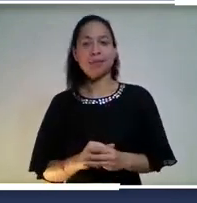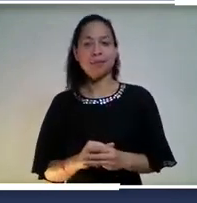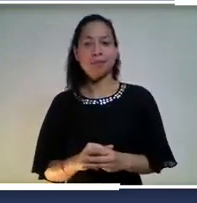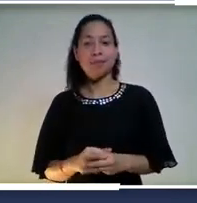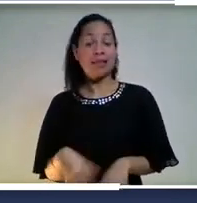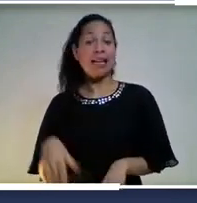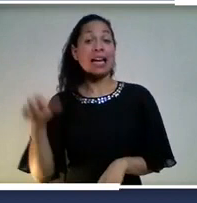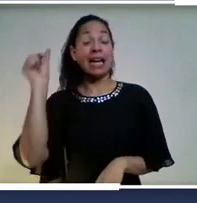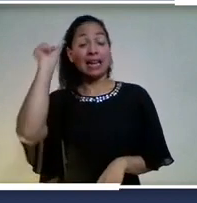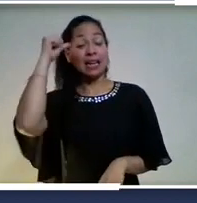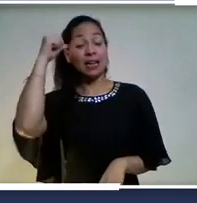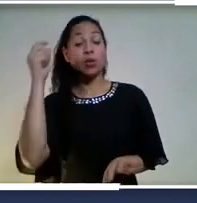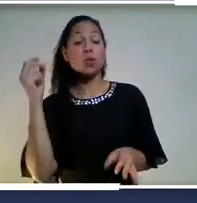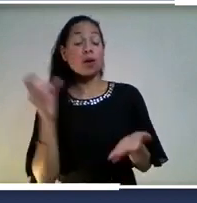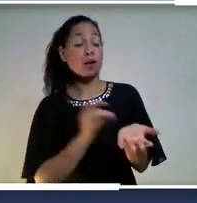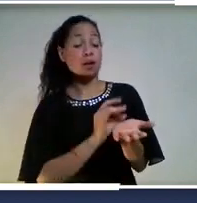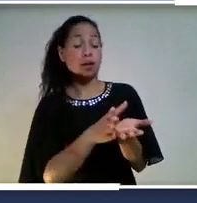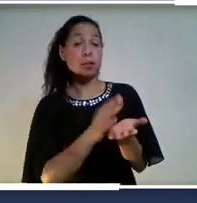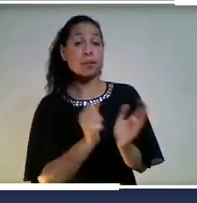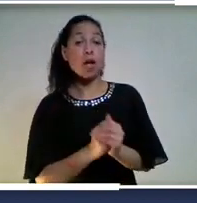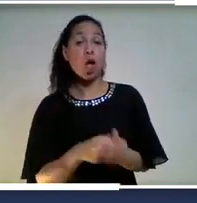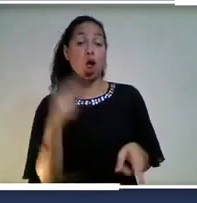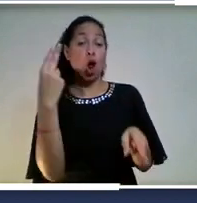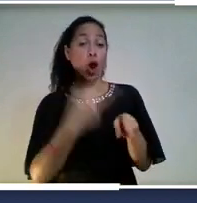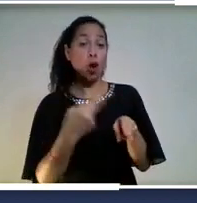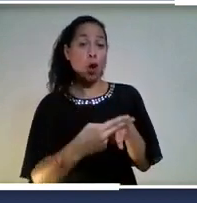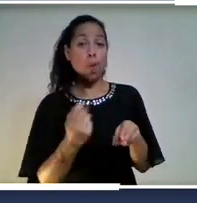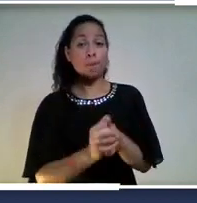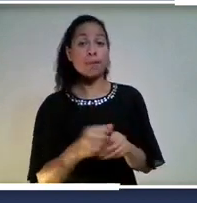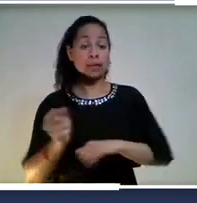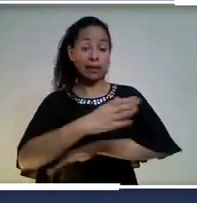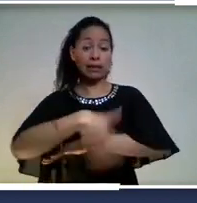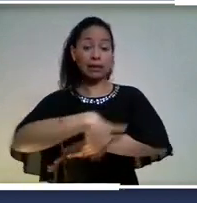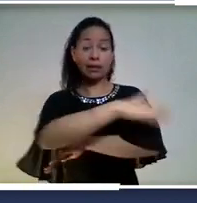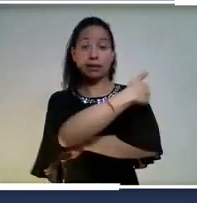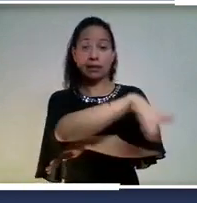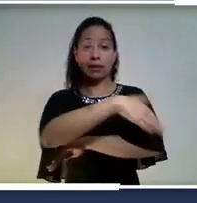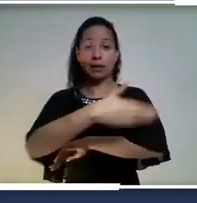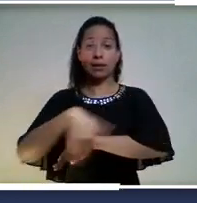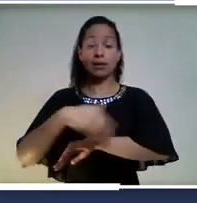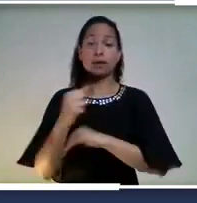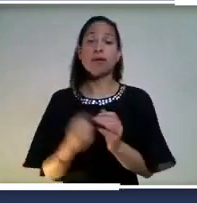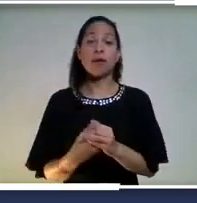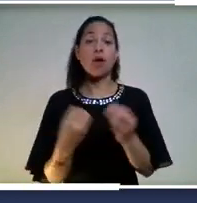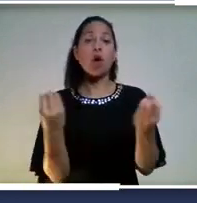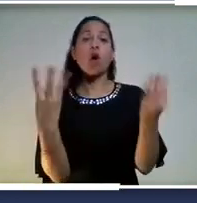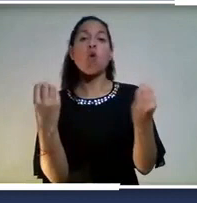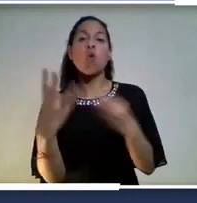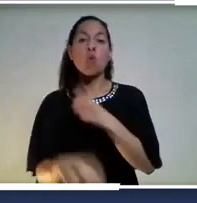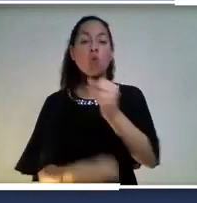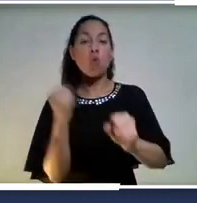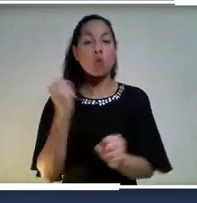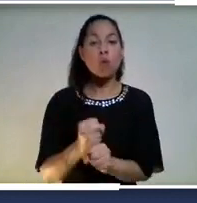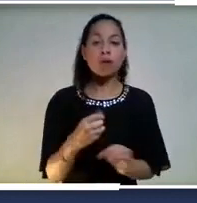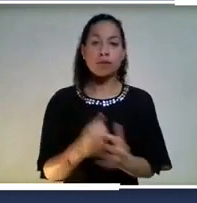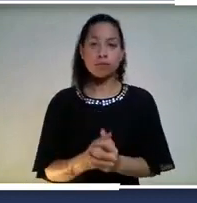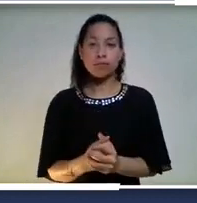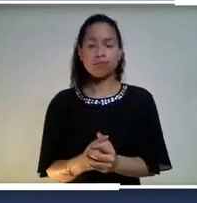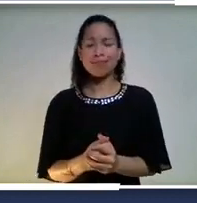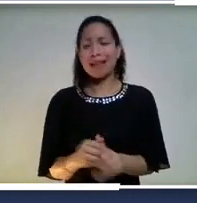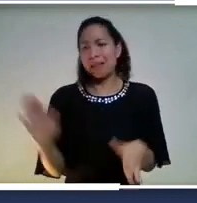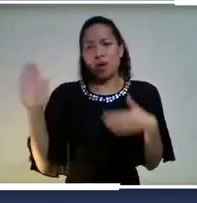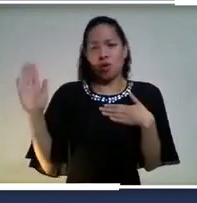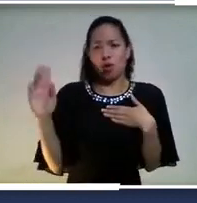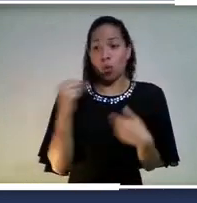grupo de edad esto no es ningún contrato sino al deseo de tu corazón queremos orar por ti y aquí está mi respuesta de amor a